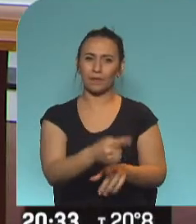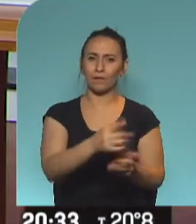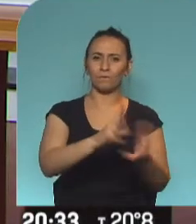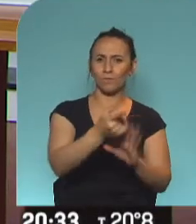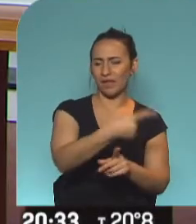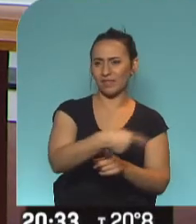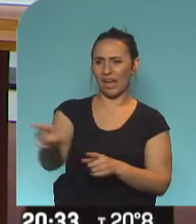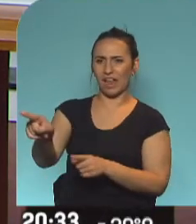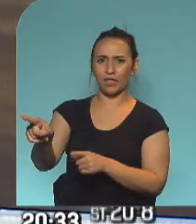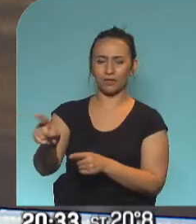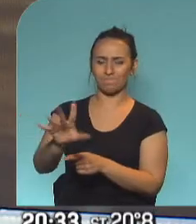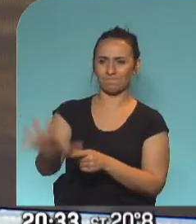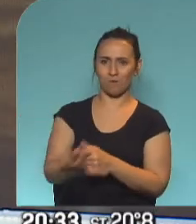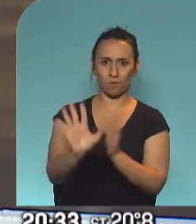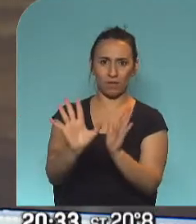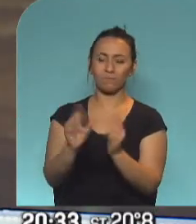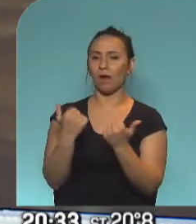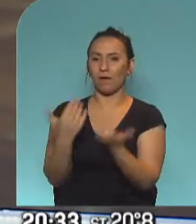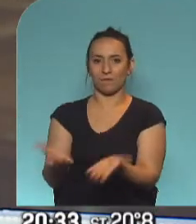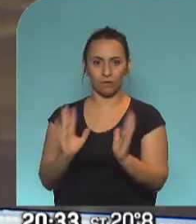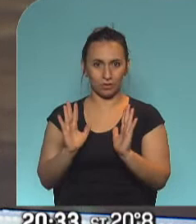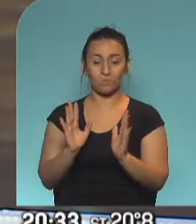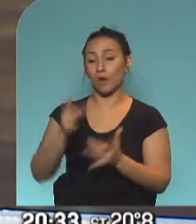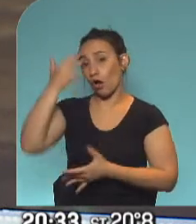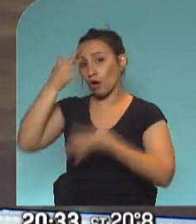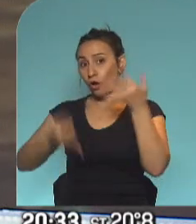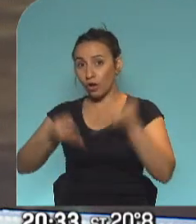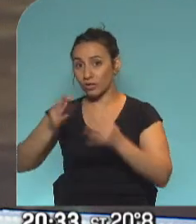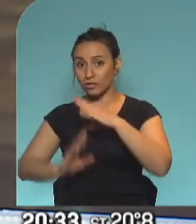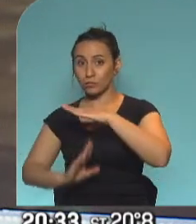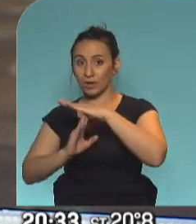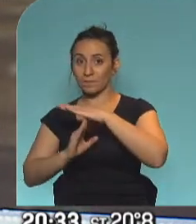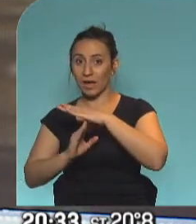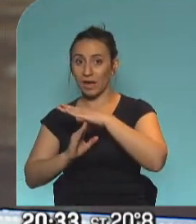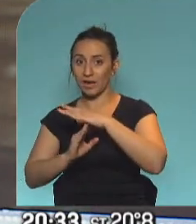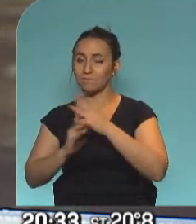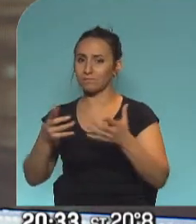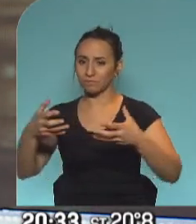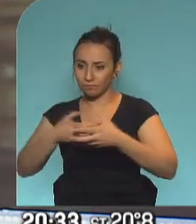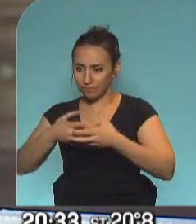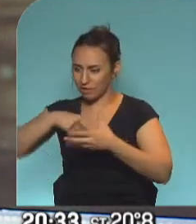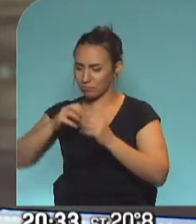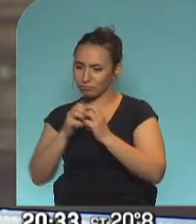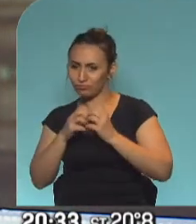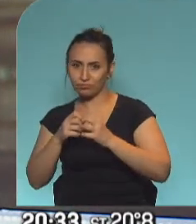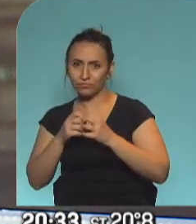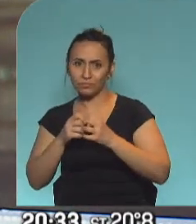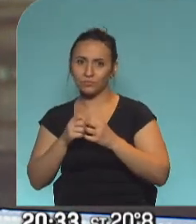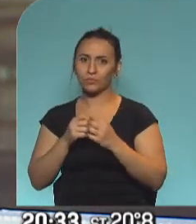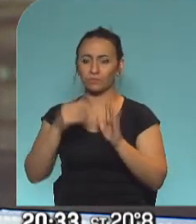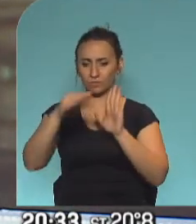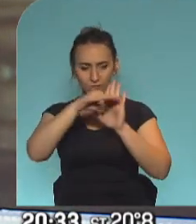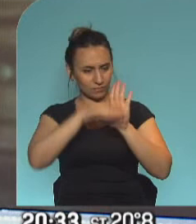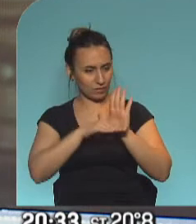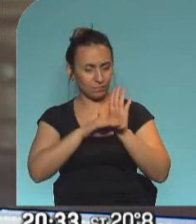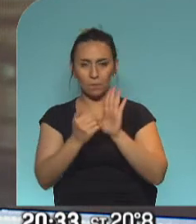aquellos traslados, ¿verdad? Lo he dicho claramente, lo que pasa es que el fallo de la Corte establece un criterio que no solo es aplicable a Bruglia, a Bertuzzi y en